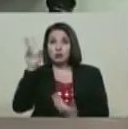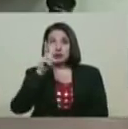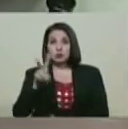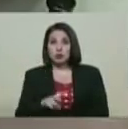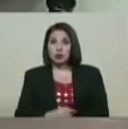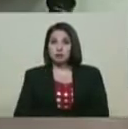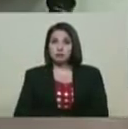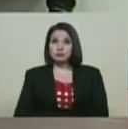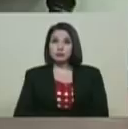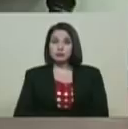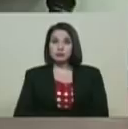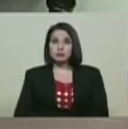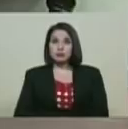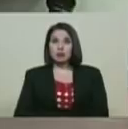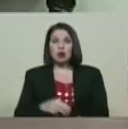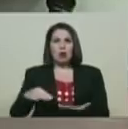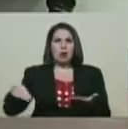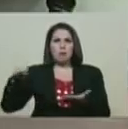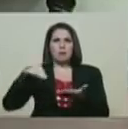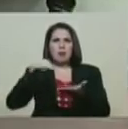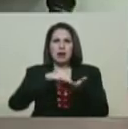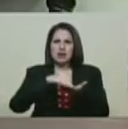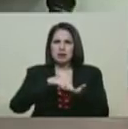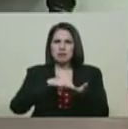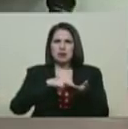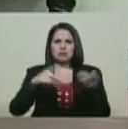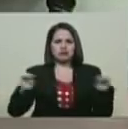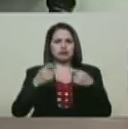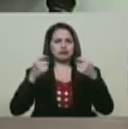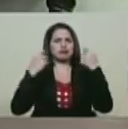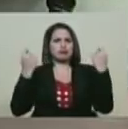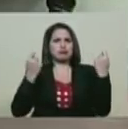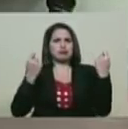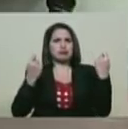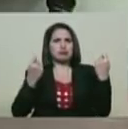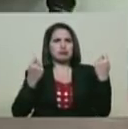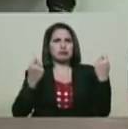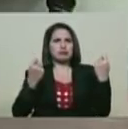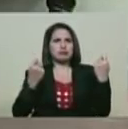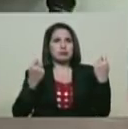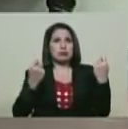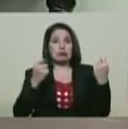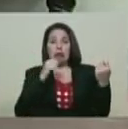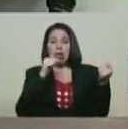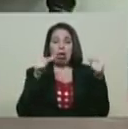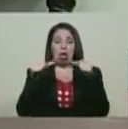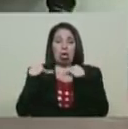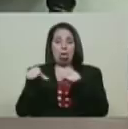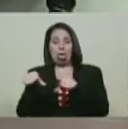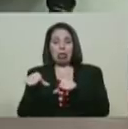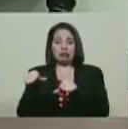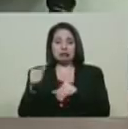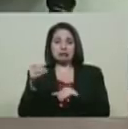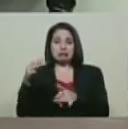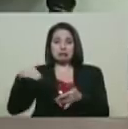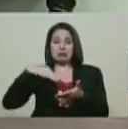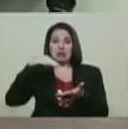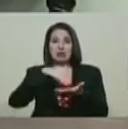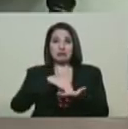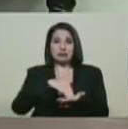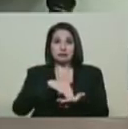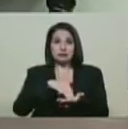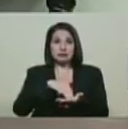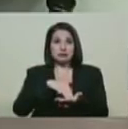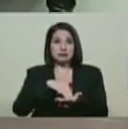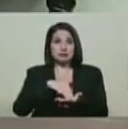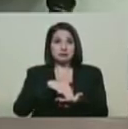En segundo lugar, el Miami Herald. Bueno, ¿qué se puede esperar del Miami Herald? Si es la cloaca de Miami. Miami Herald es